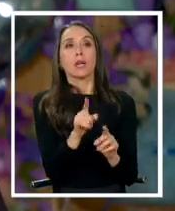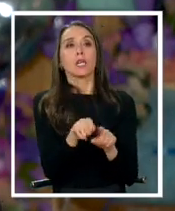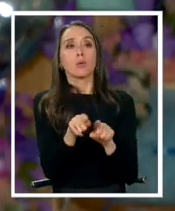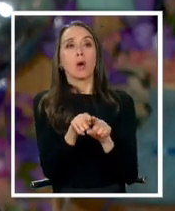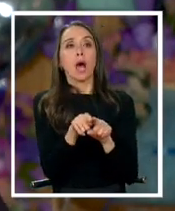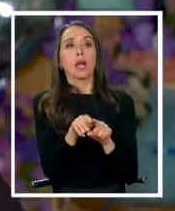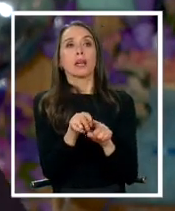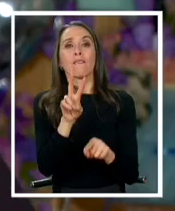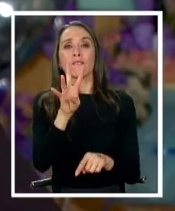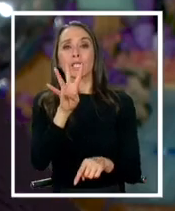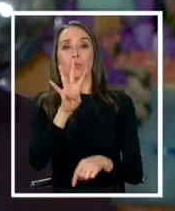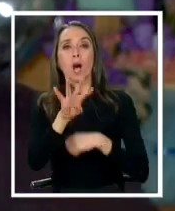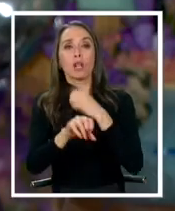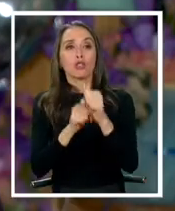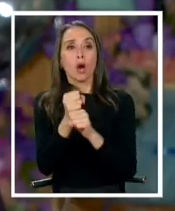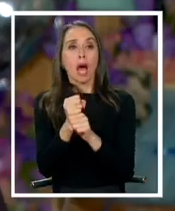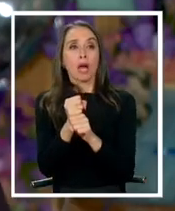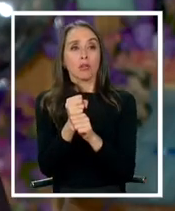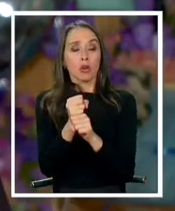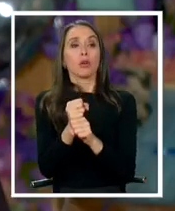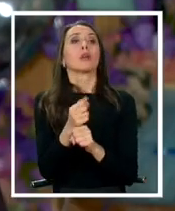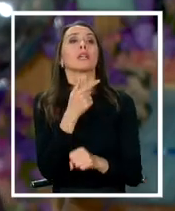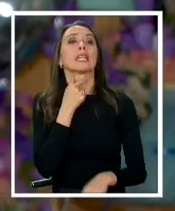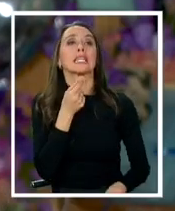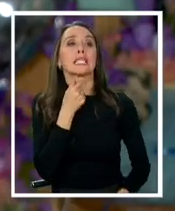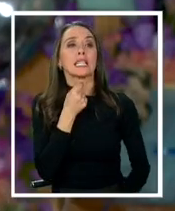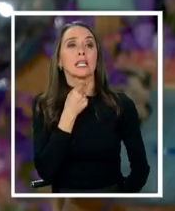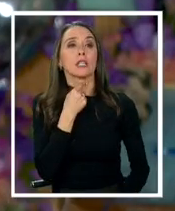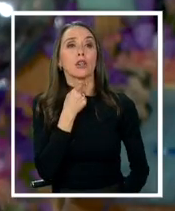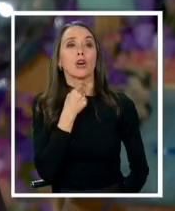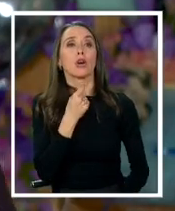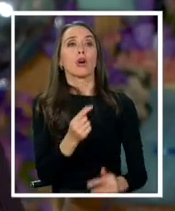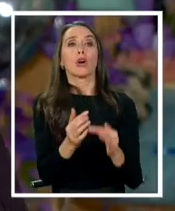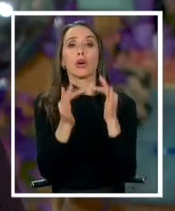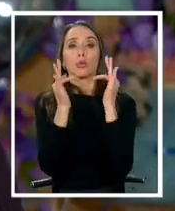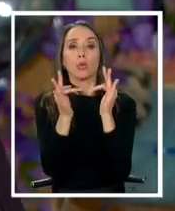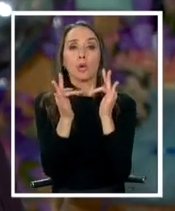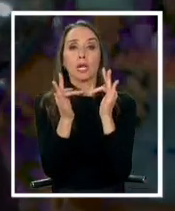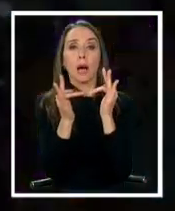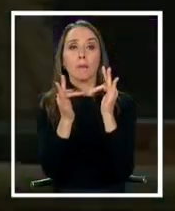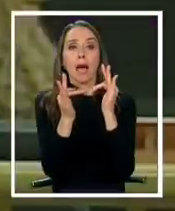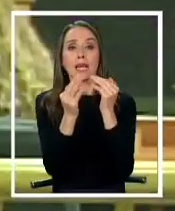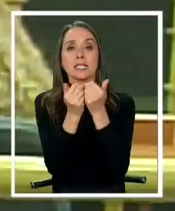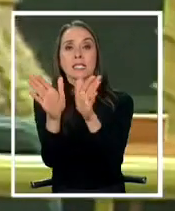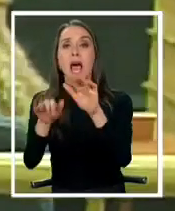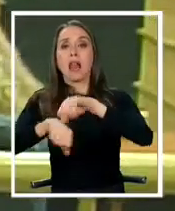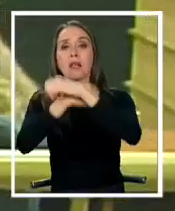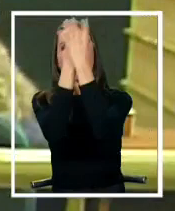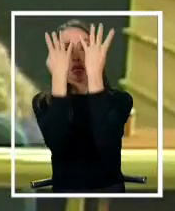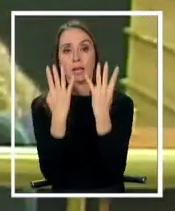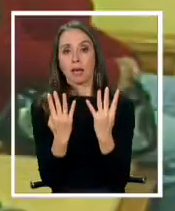haber cumplido sus 24 años, yo quiero que no vuelva a salir nunca más de la cárcel.